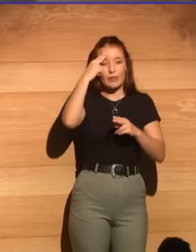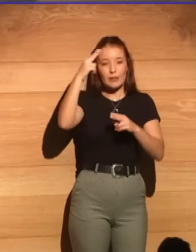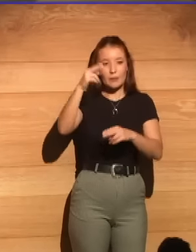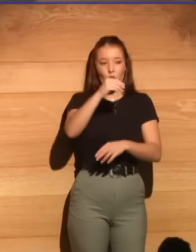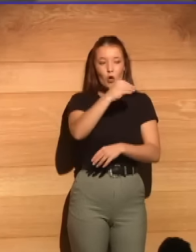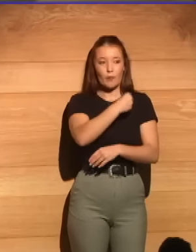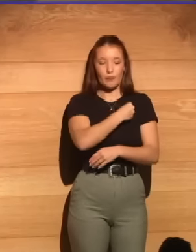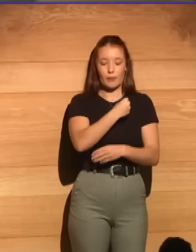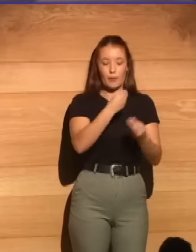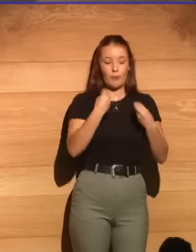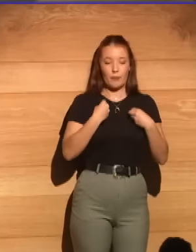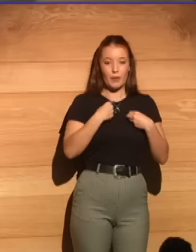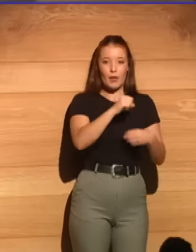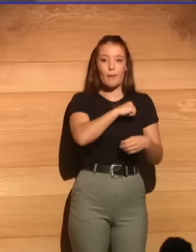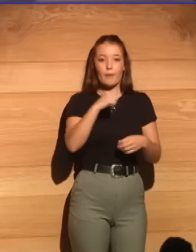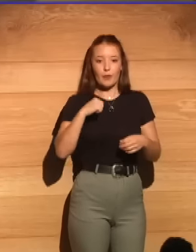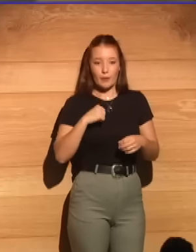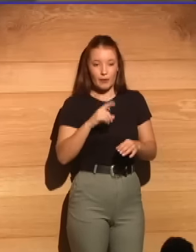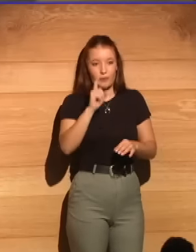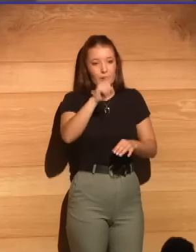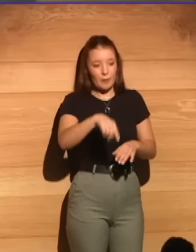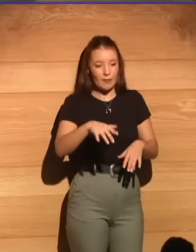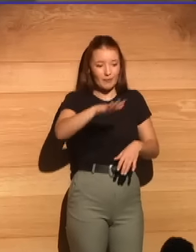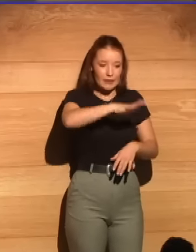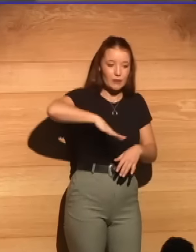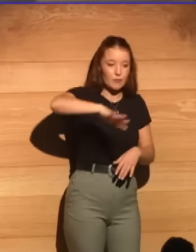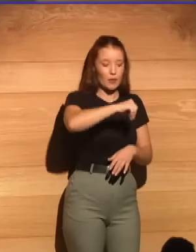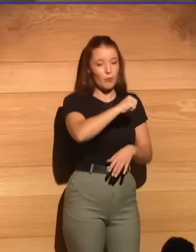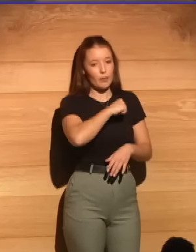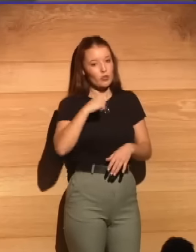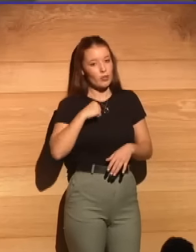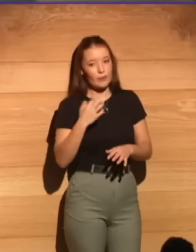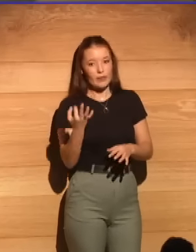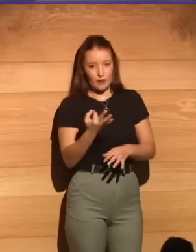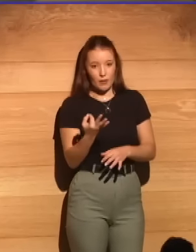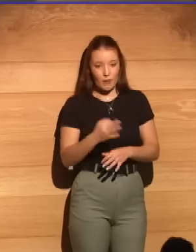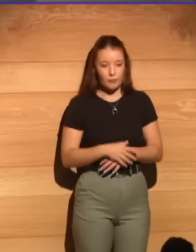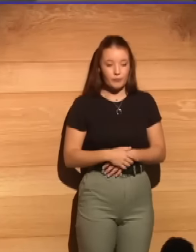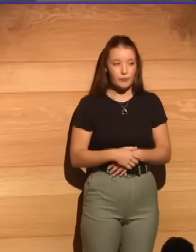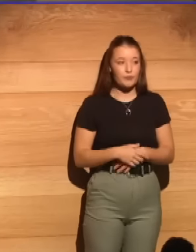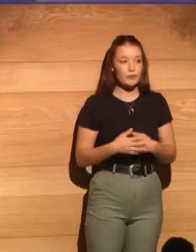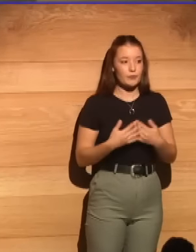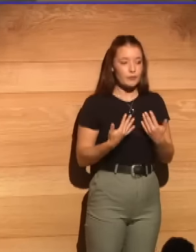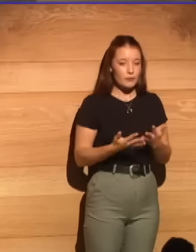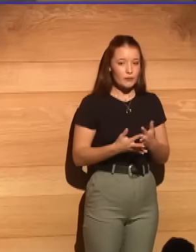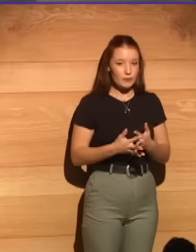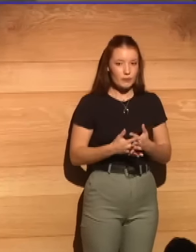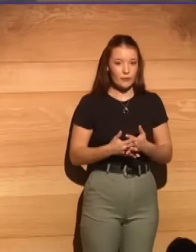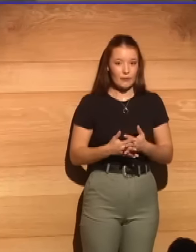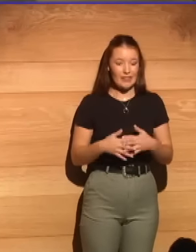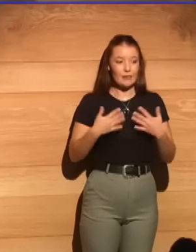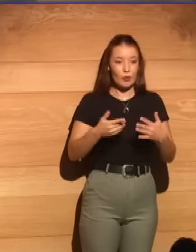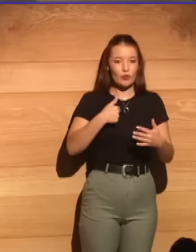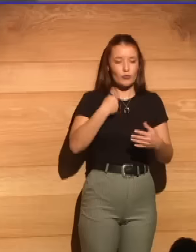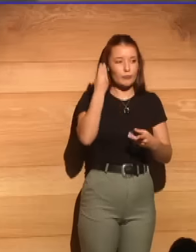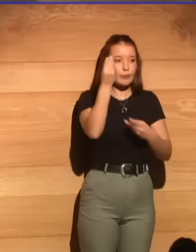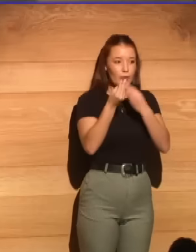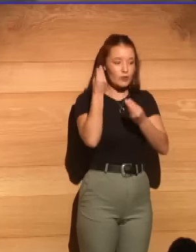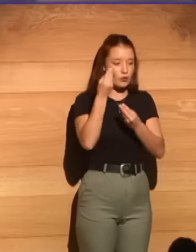las tareas y con un espacio también personal que queremos preservar. Bueno, y en este sentido yo creo que es muy importante